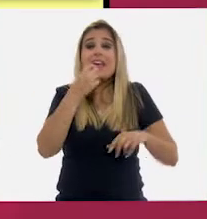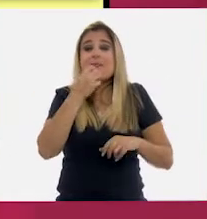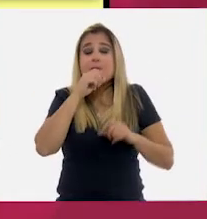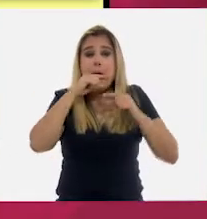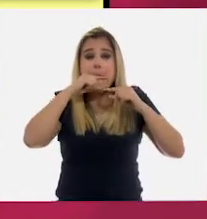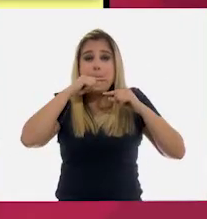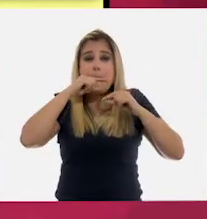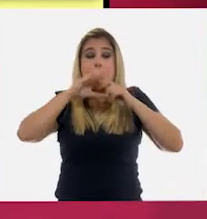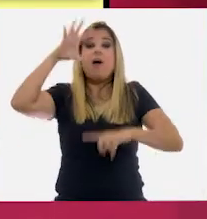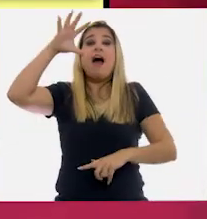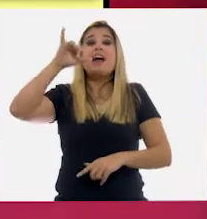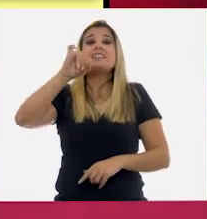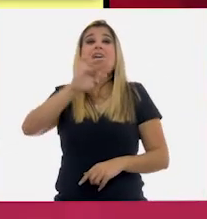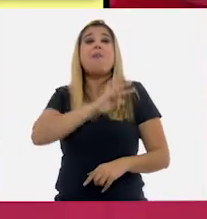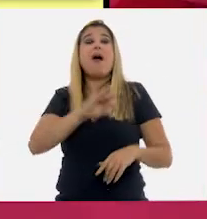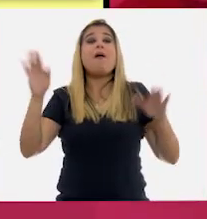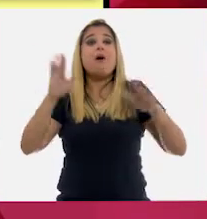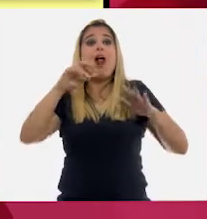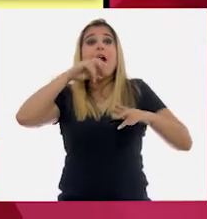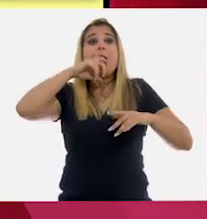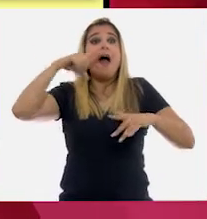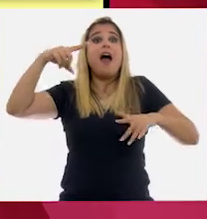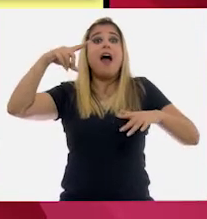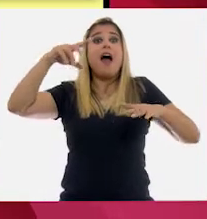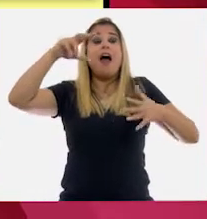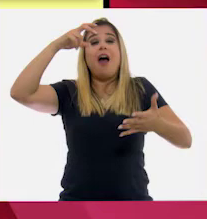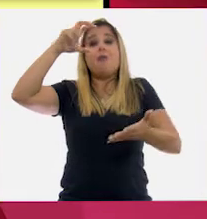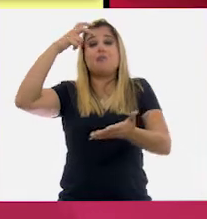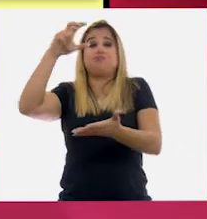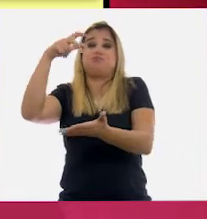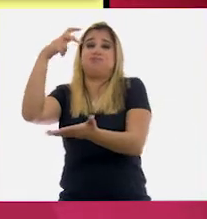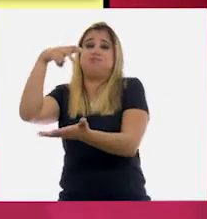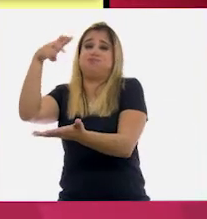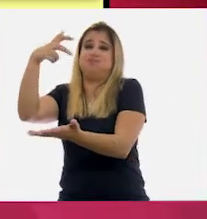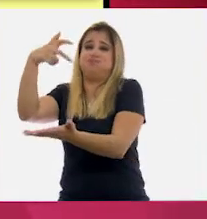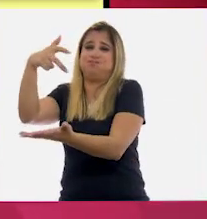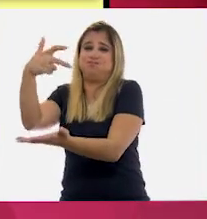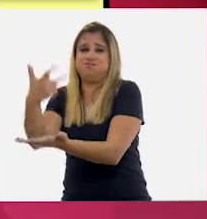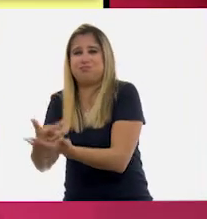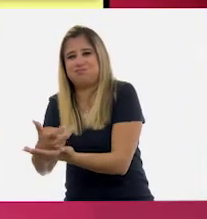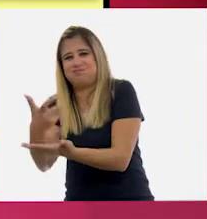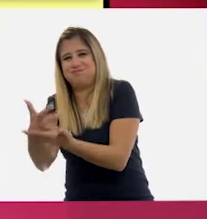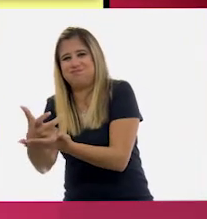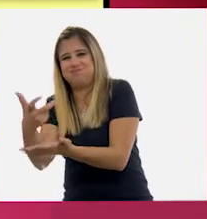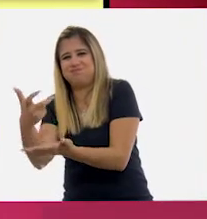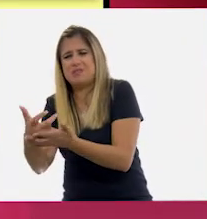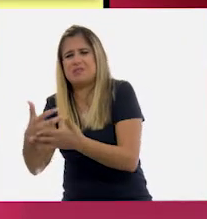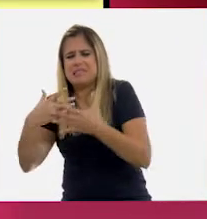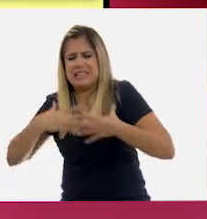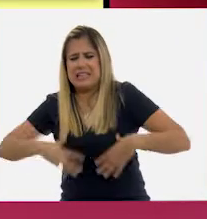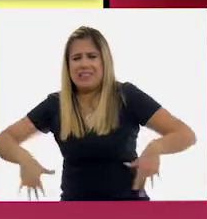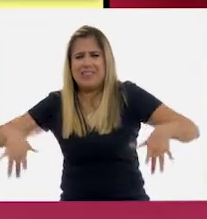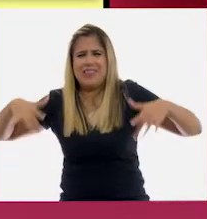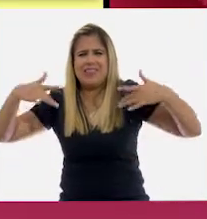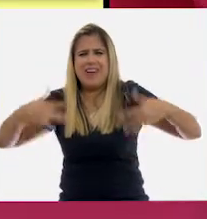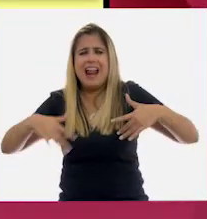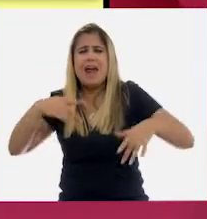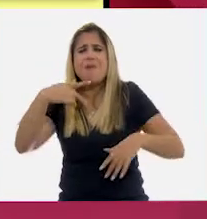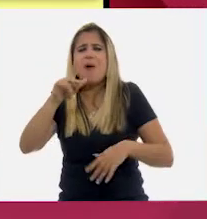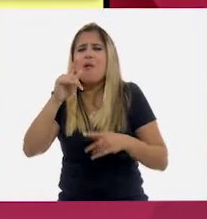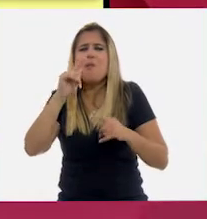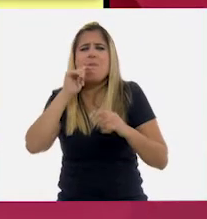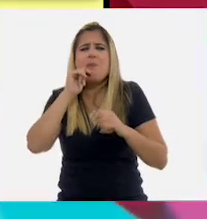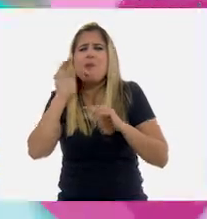volar! Se cayó al suelo. Estaba adolorida, pero dijo otra vez, ¡sí pude